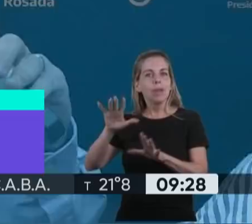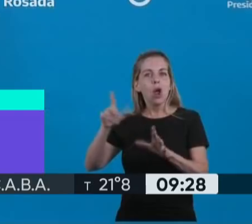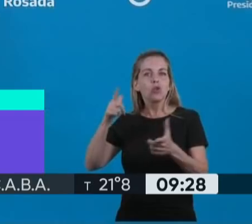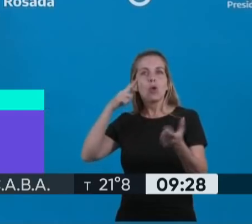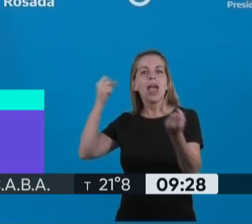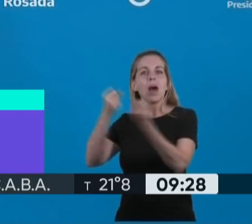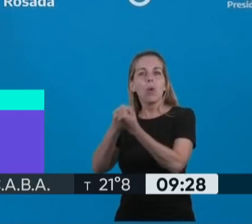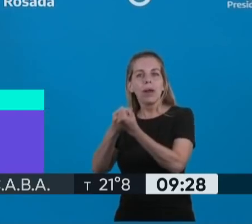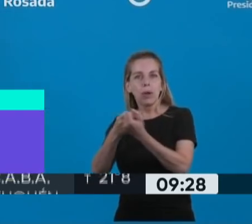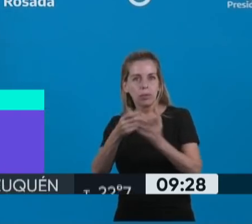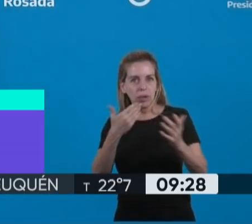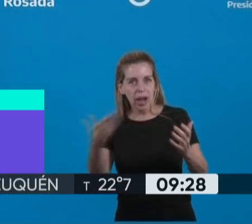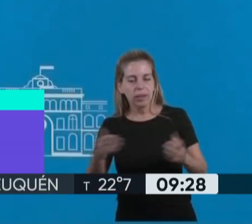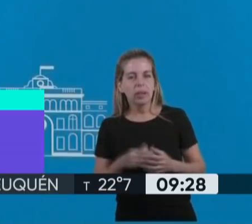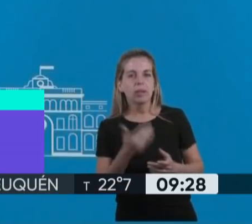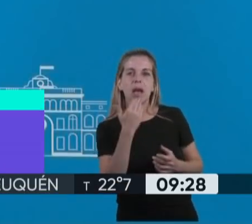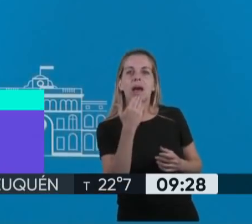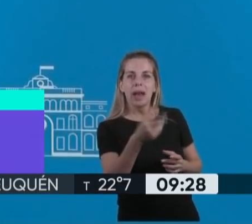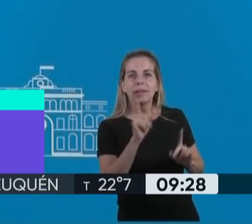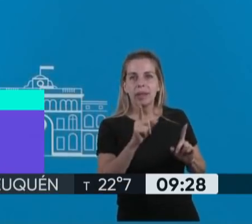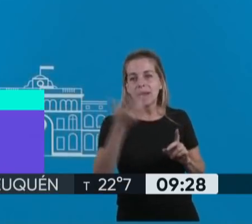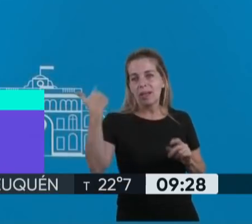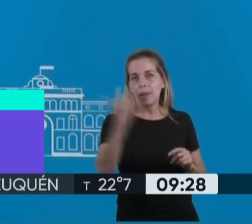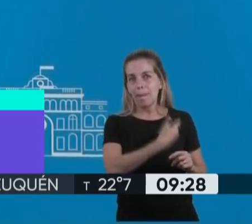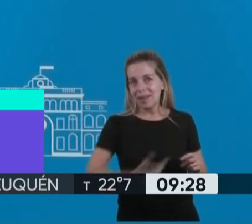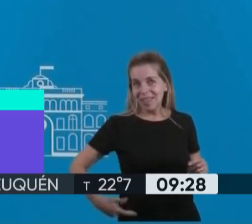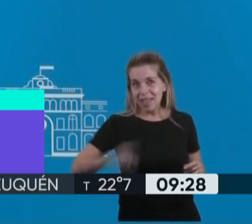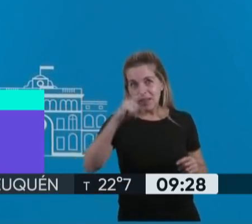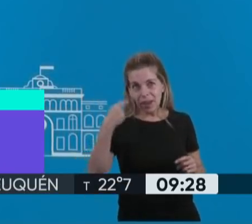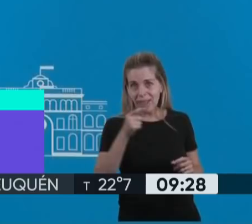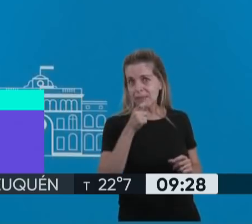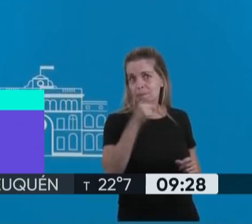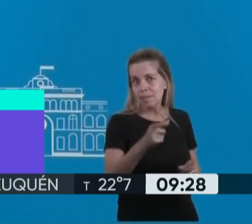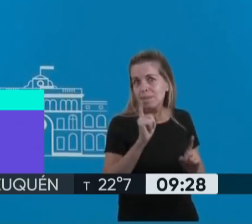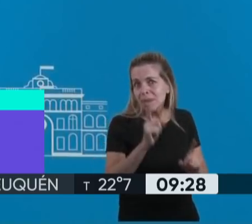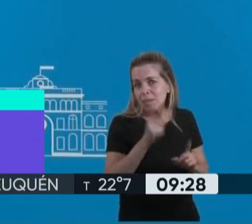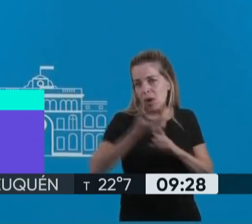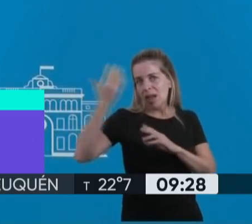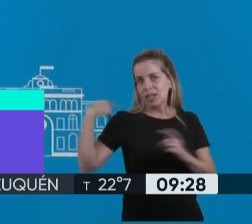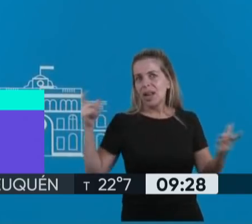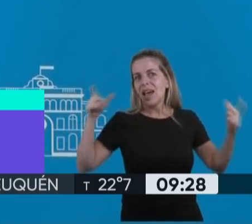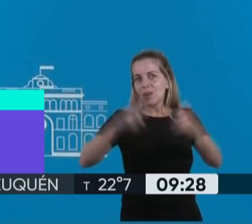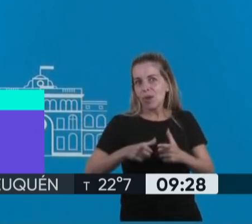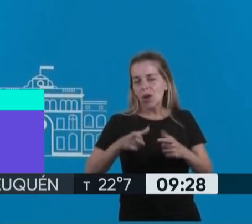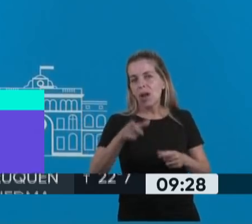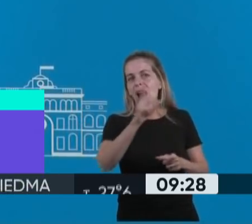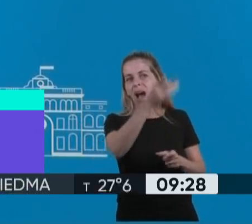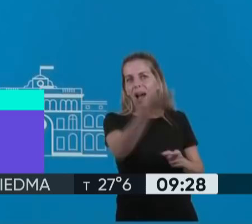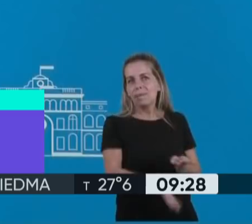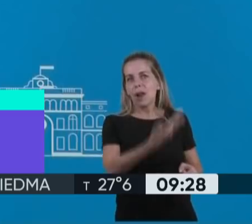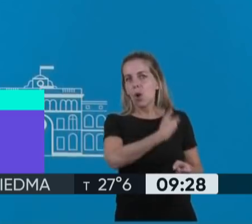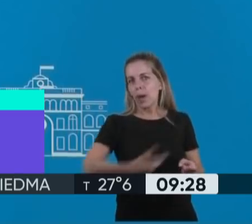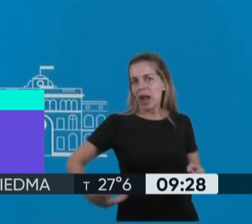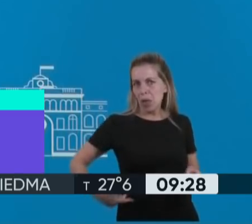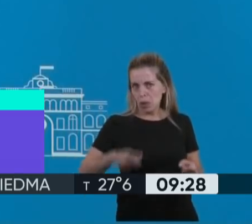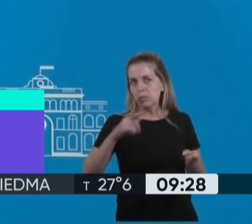acuerdo. Gracias. Gracias, Ignacio. El presidente Alberto Fernández le contestó ayer mismo durante la reunión al gobernador.